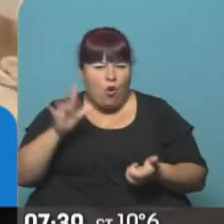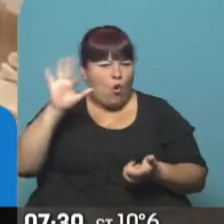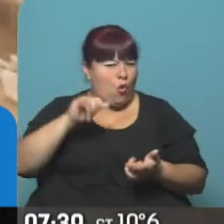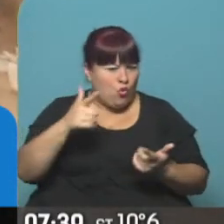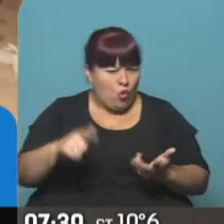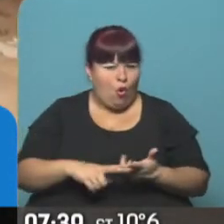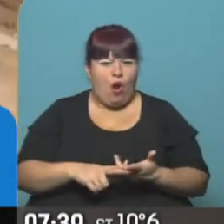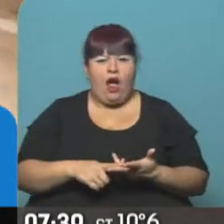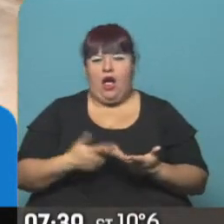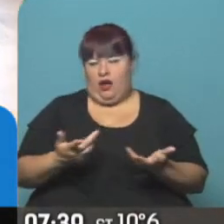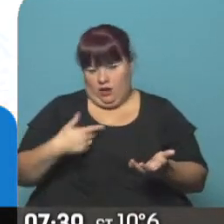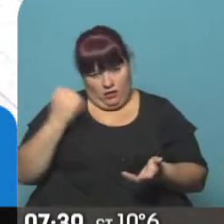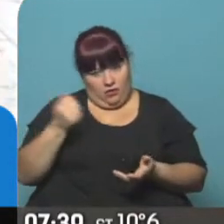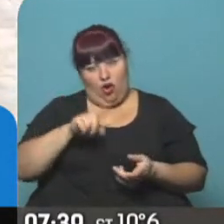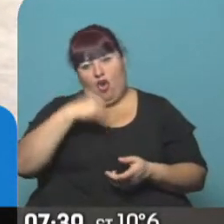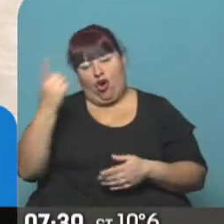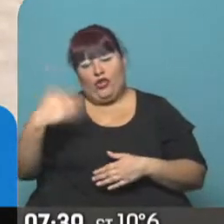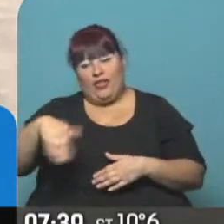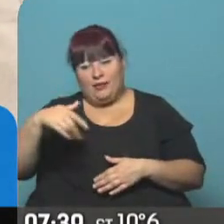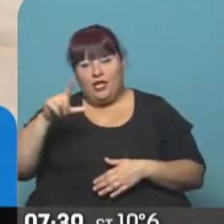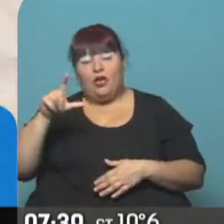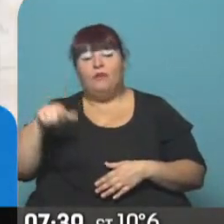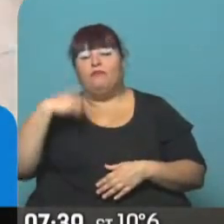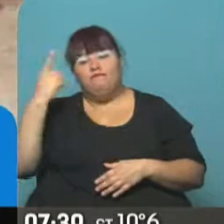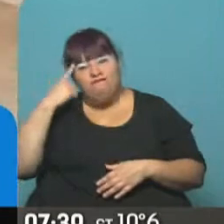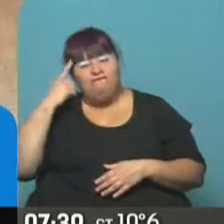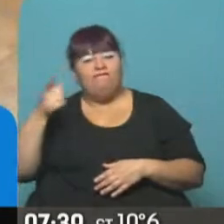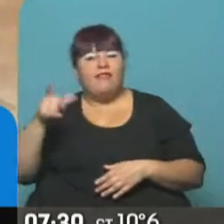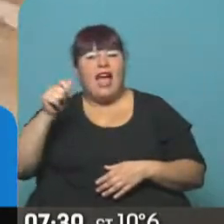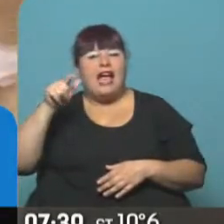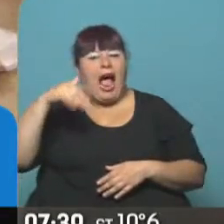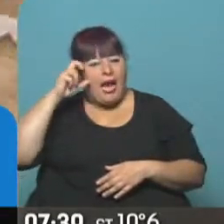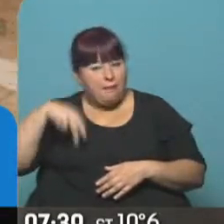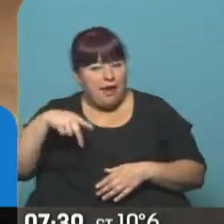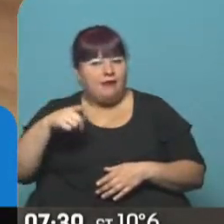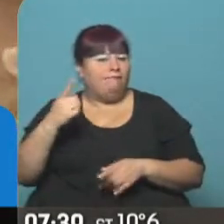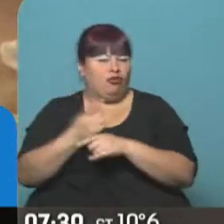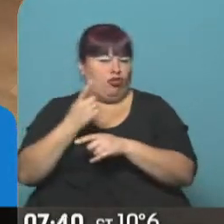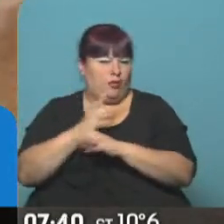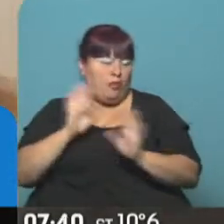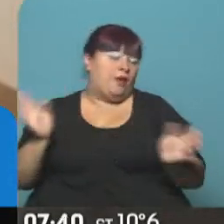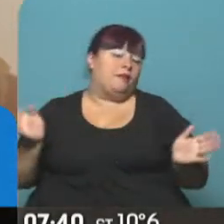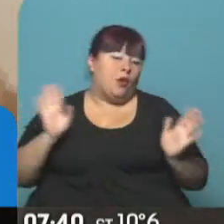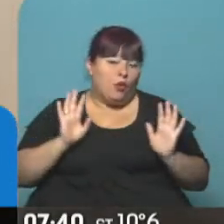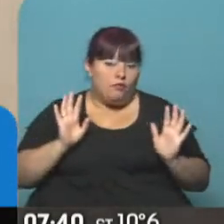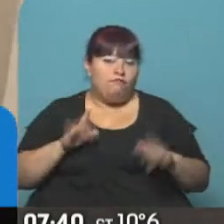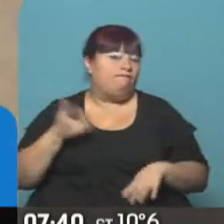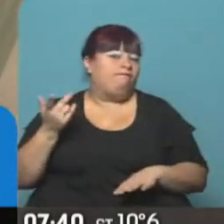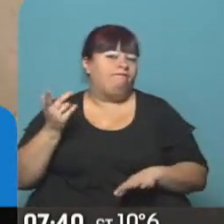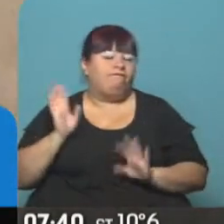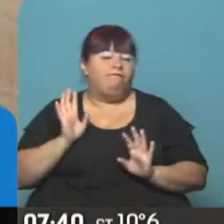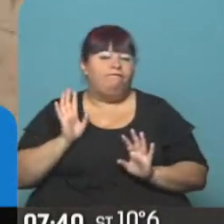luz. Y marcamos el otro domicilio, que es el de Cuyalle, dijimos que en este del Carmen no se podía, pero bueno, son